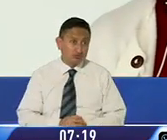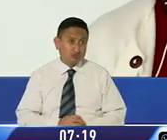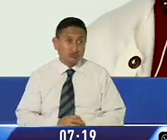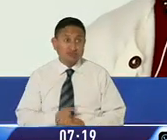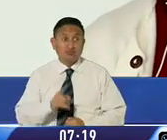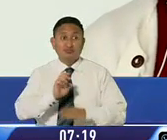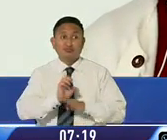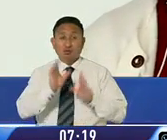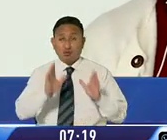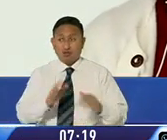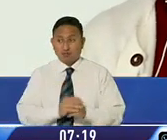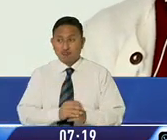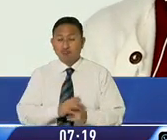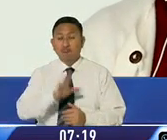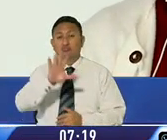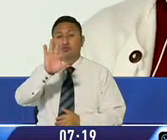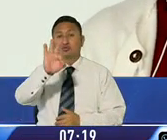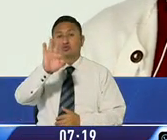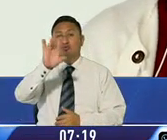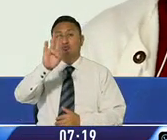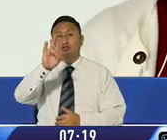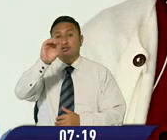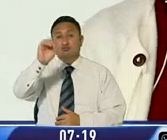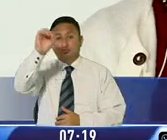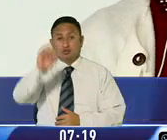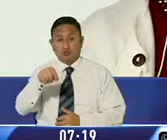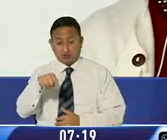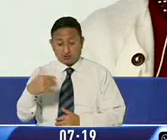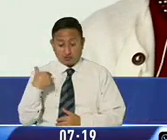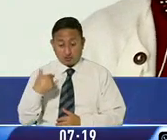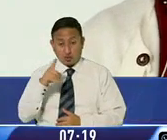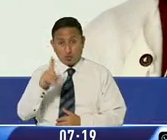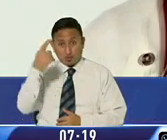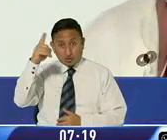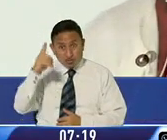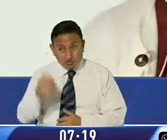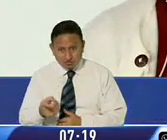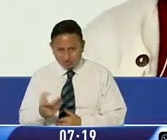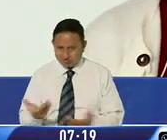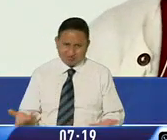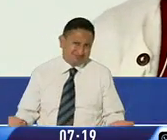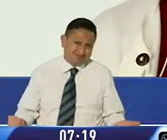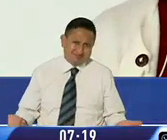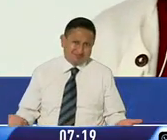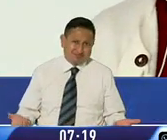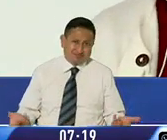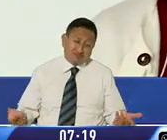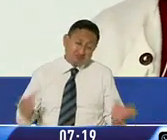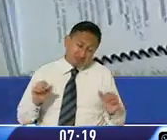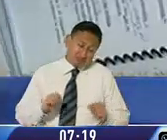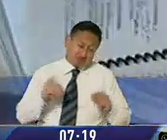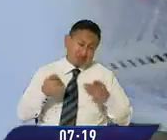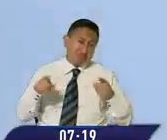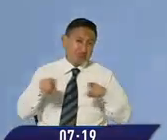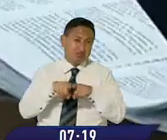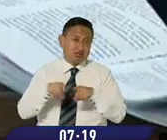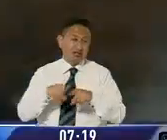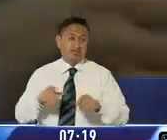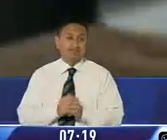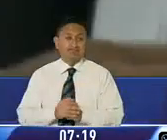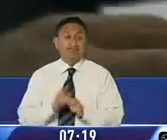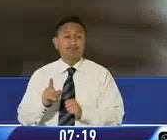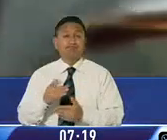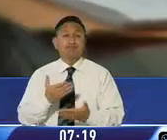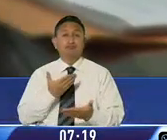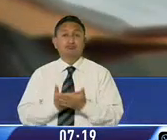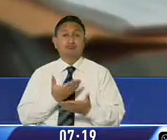los ecuatorianos, cerca del 97% de los ecuatorianos no tenemos esa clase de fortuna. Entonces creo que sería algo equitativo. Lo que también se propone